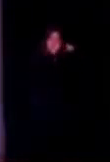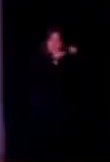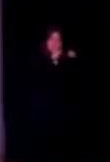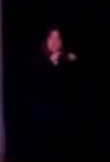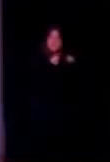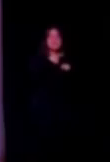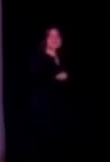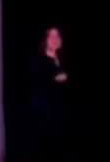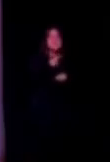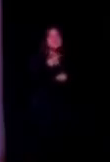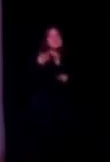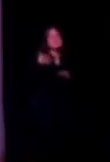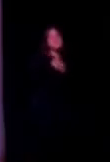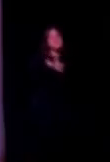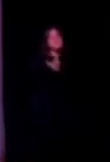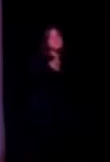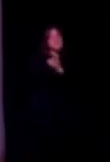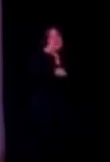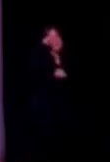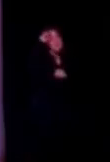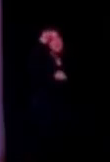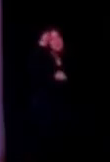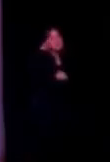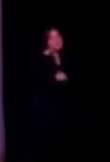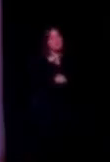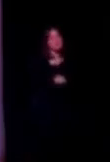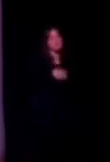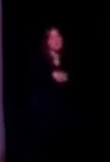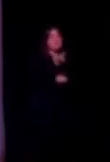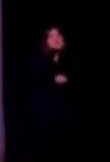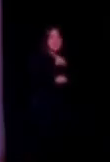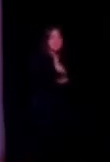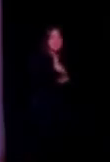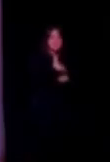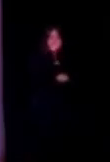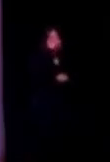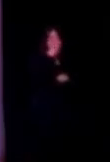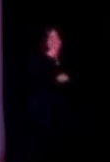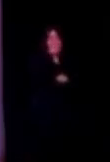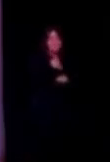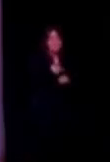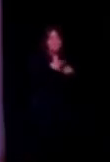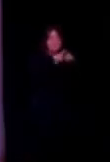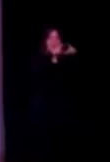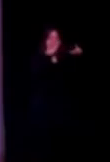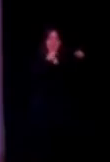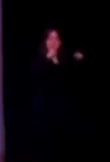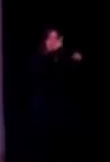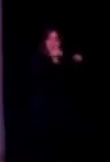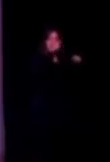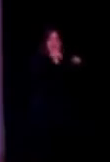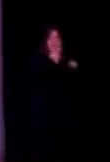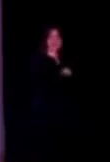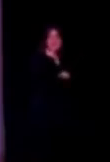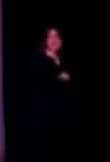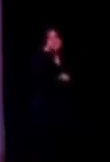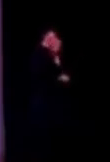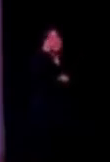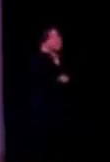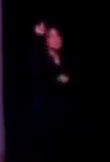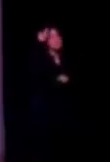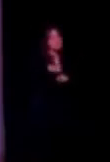moral, honestidad. Le enseña un gran billete de dólar y le dice, Dios. Y luego dice, es